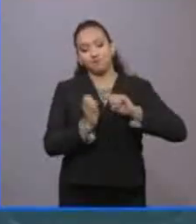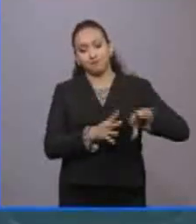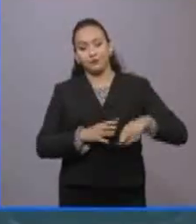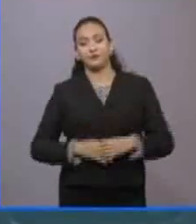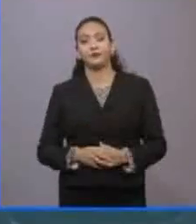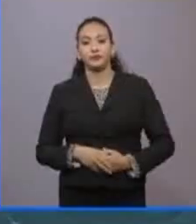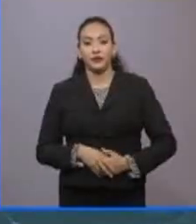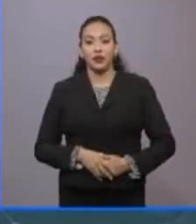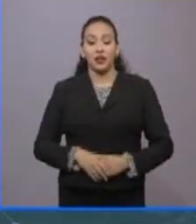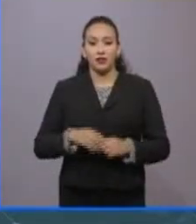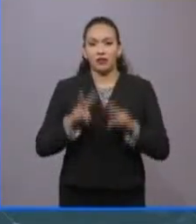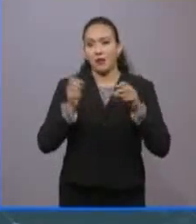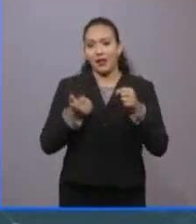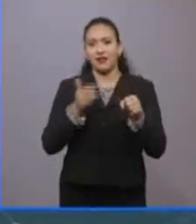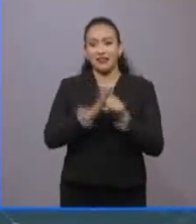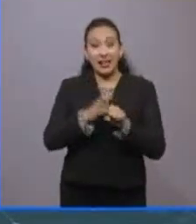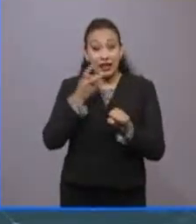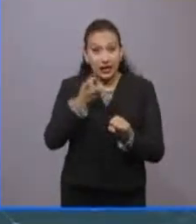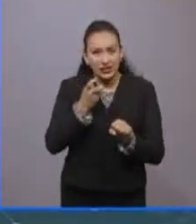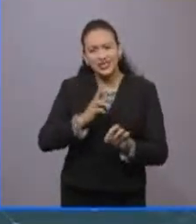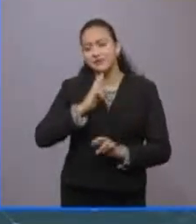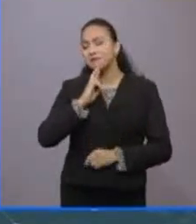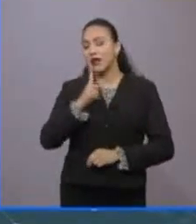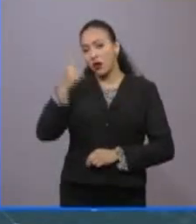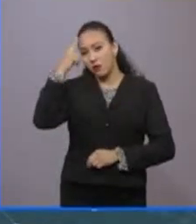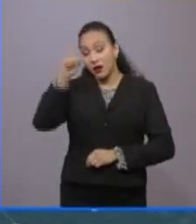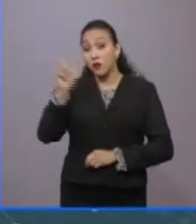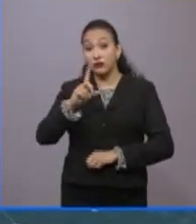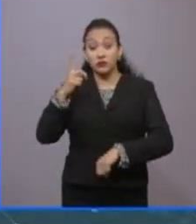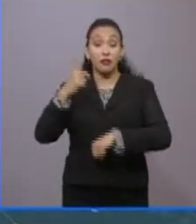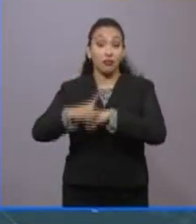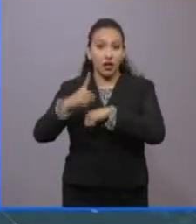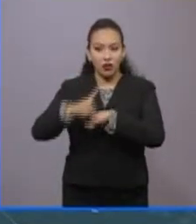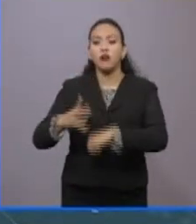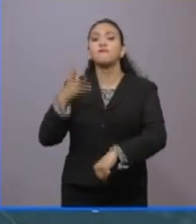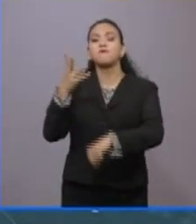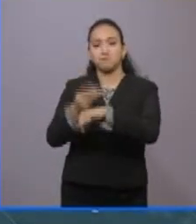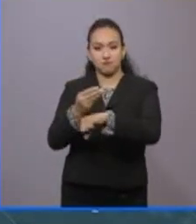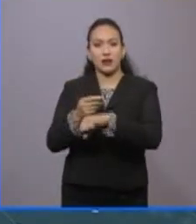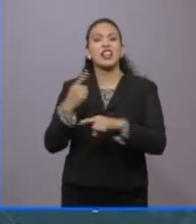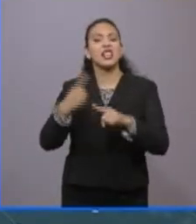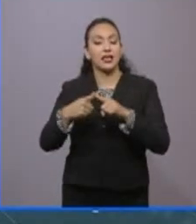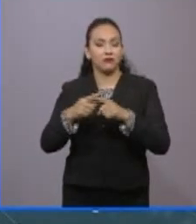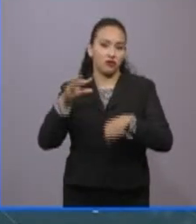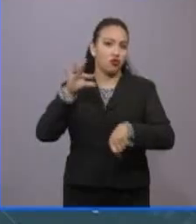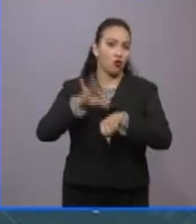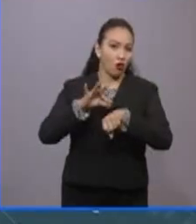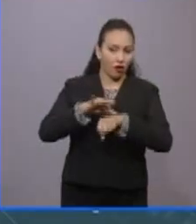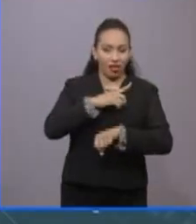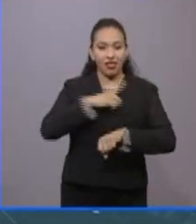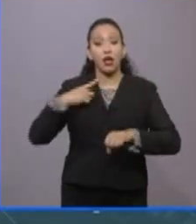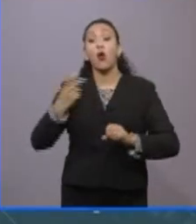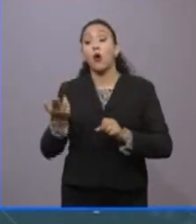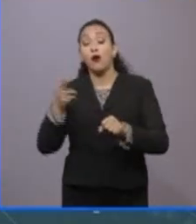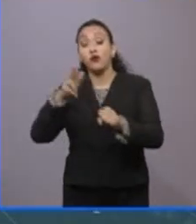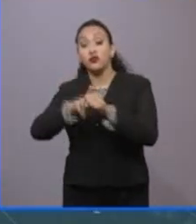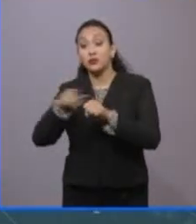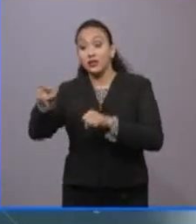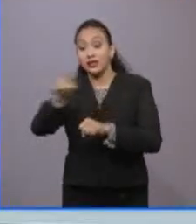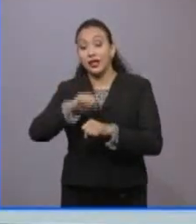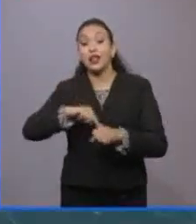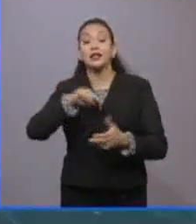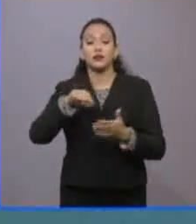vía administrativa es la idónea para reclamar la reparación de daños por el actuar negligente de personal médico de instituciones de salud